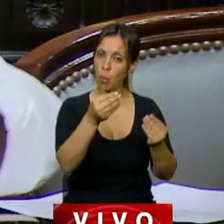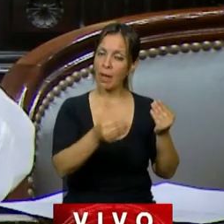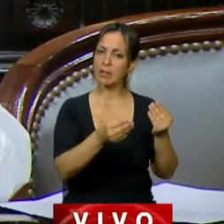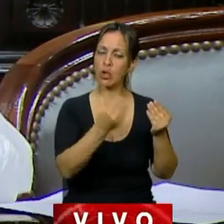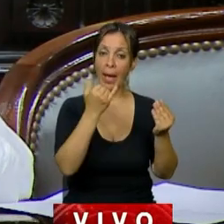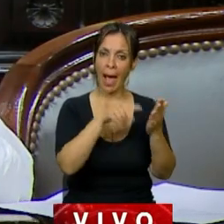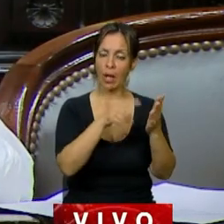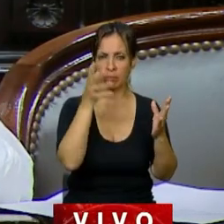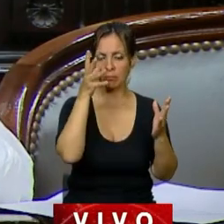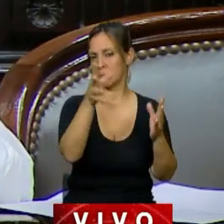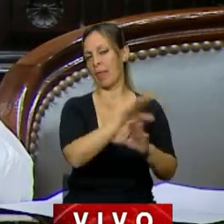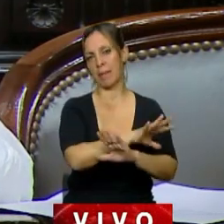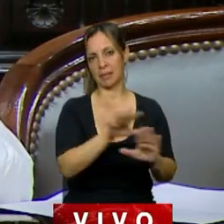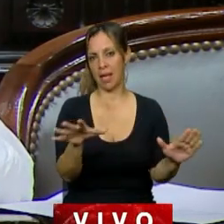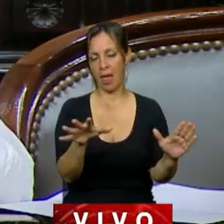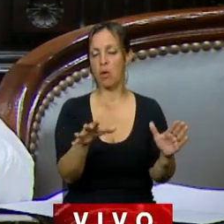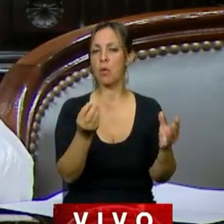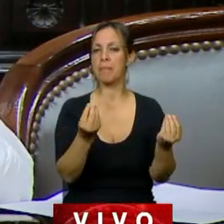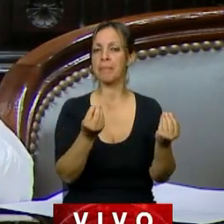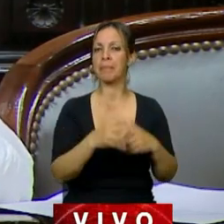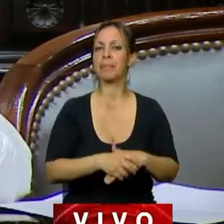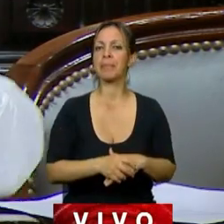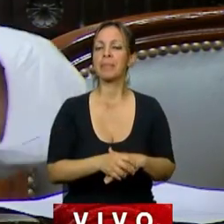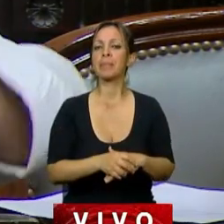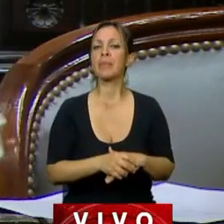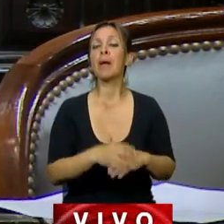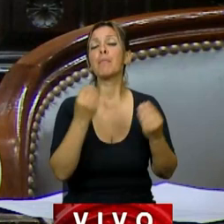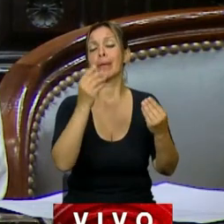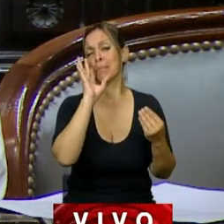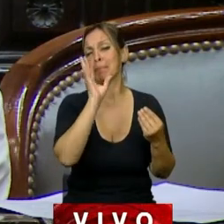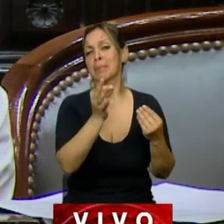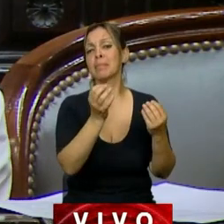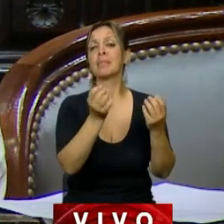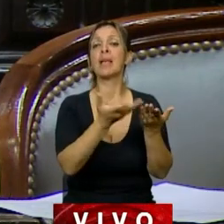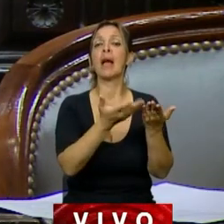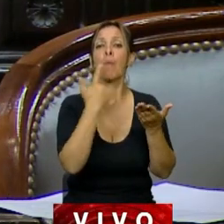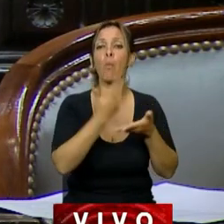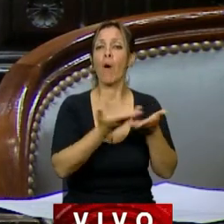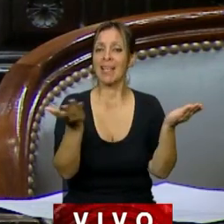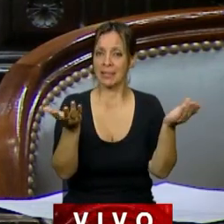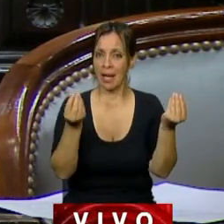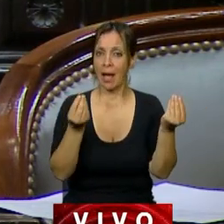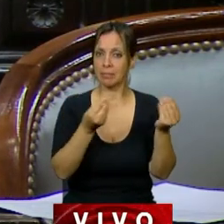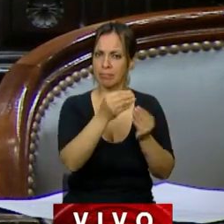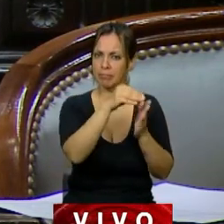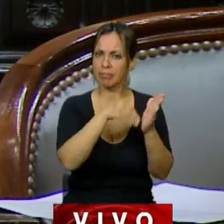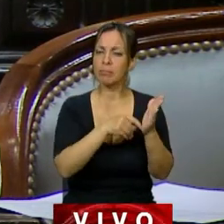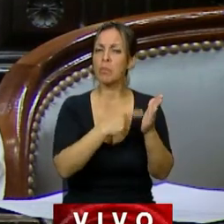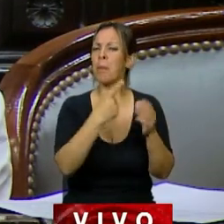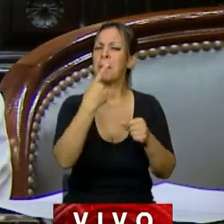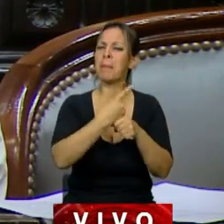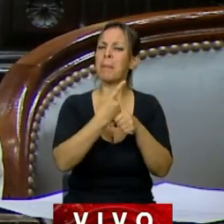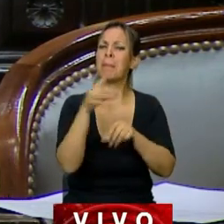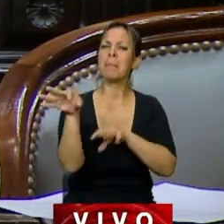algo escandaloso, señor presidente. Creo que esconde o nos muestra uno de los privilegios